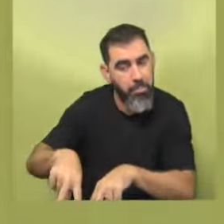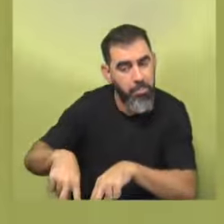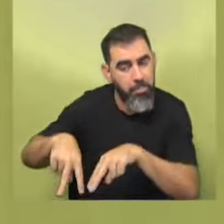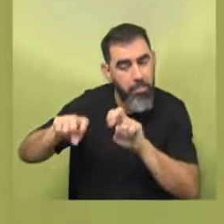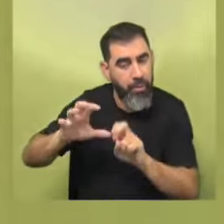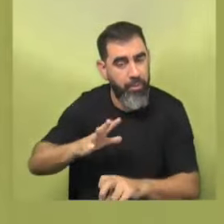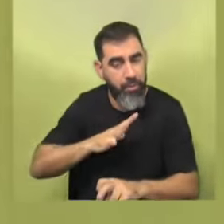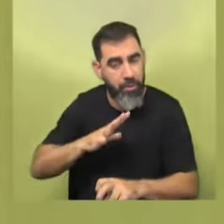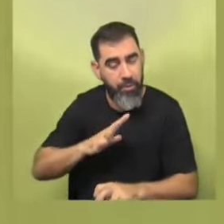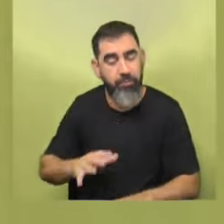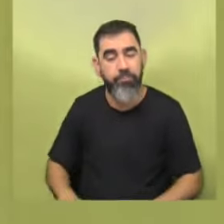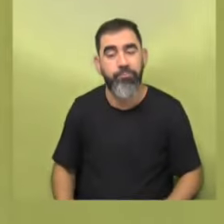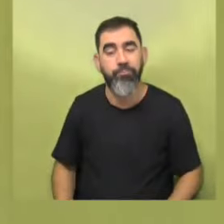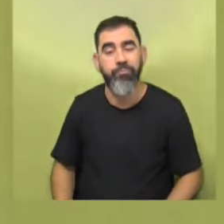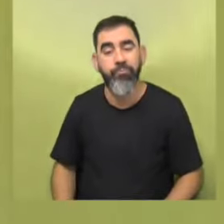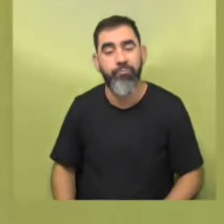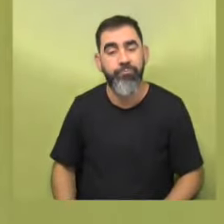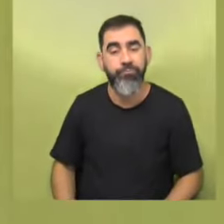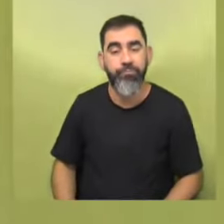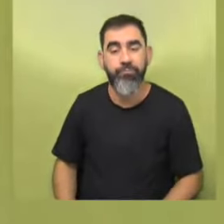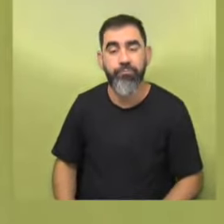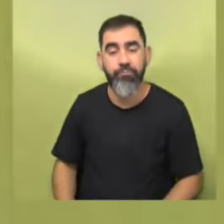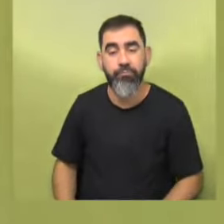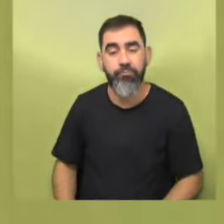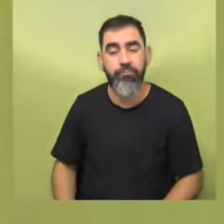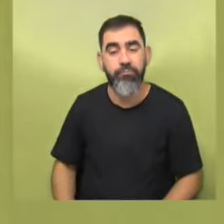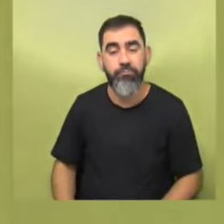por lo menos una variedad de ellos la conocemos y bastante poco,